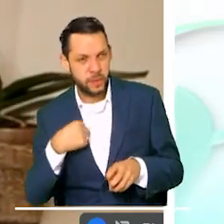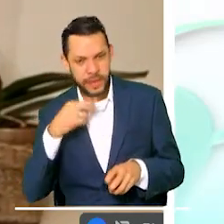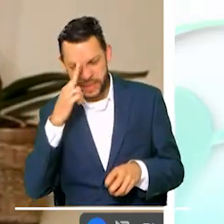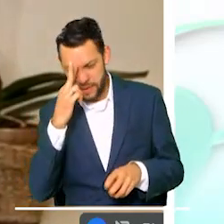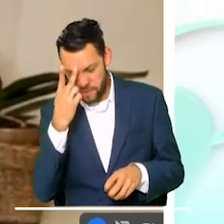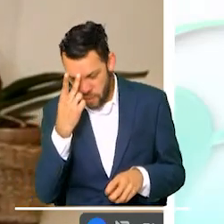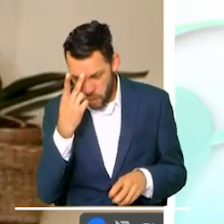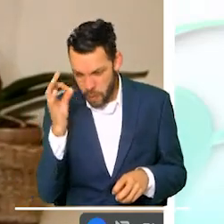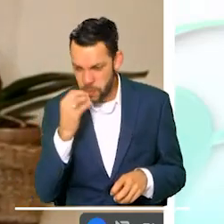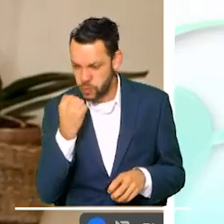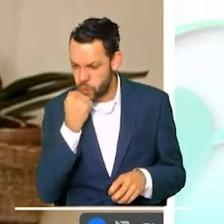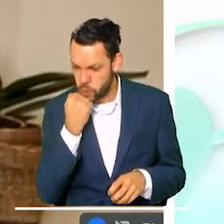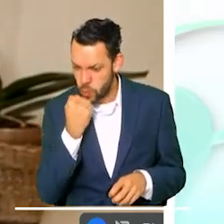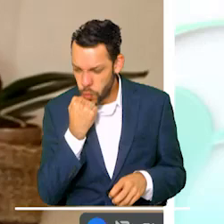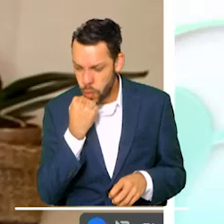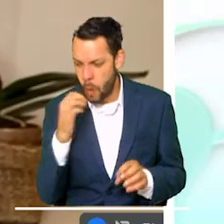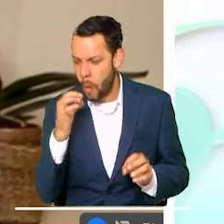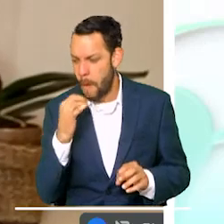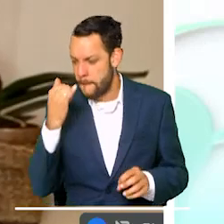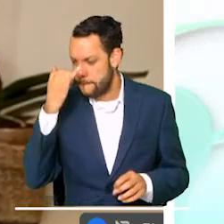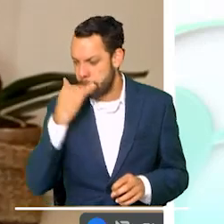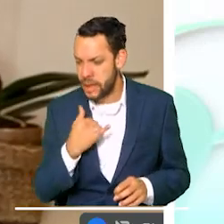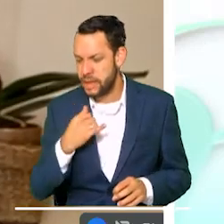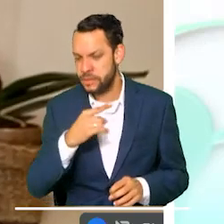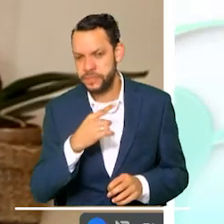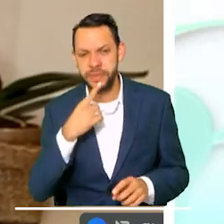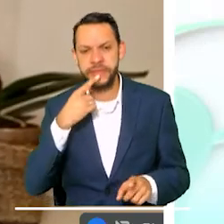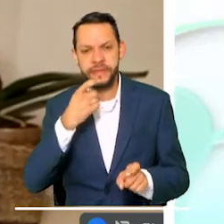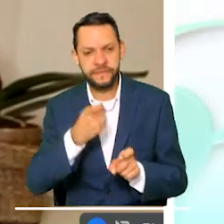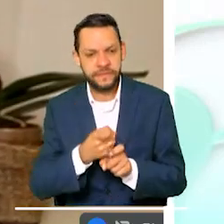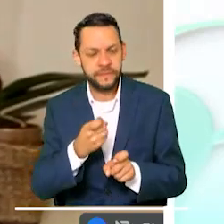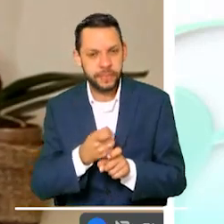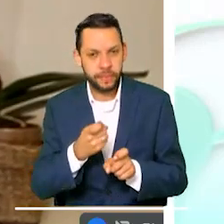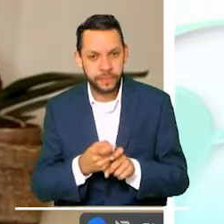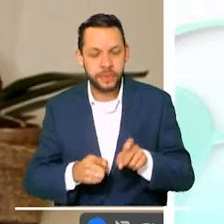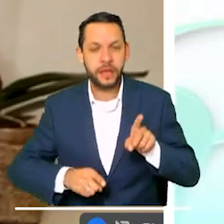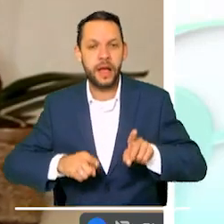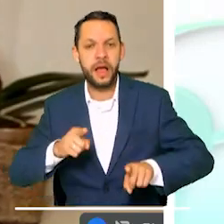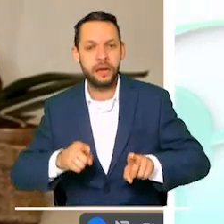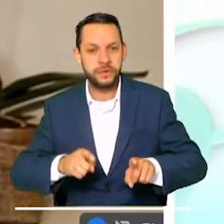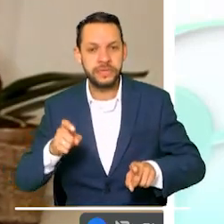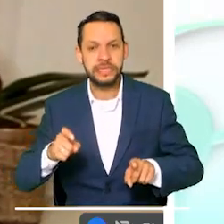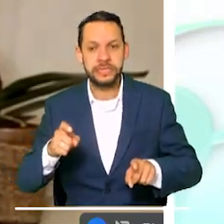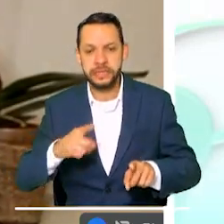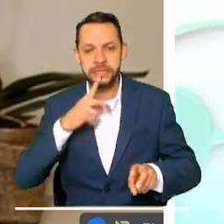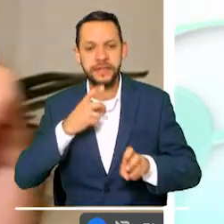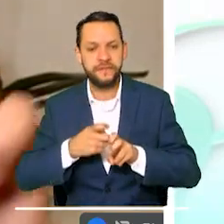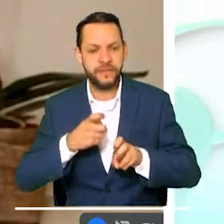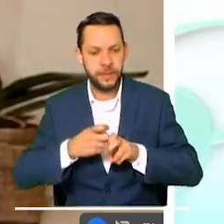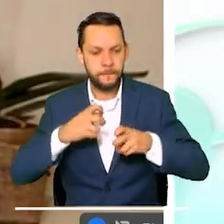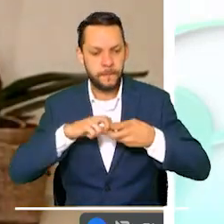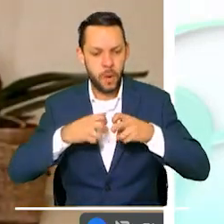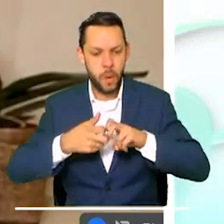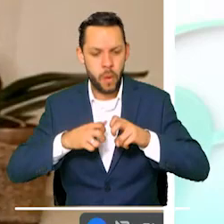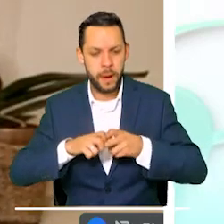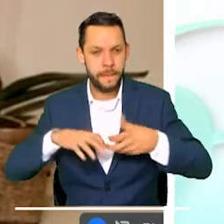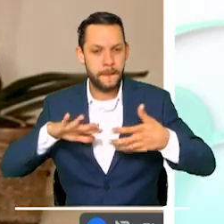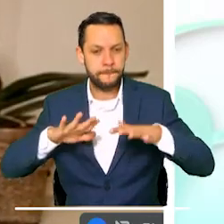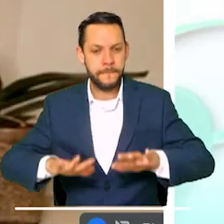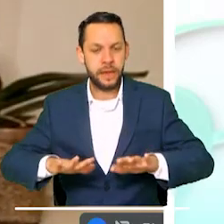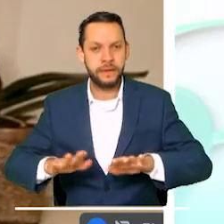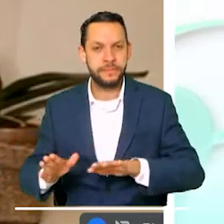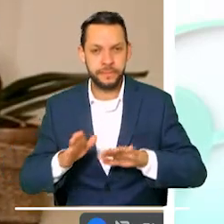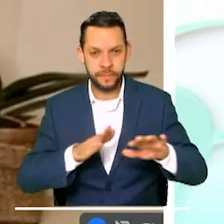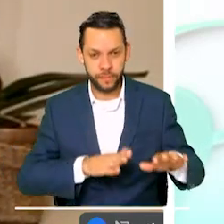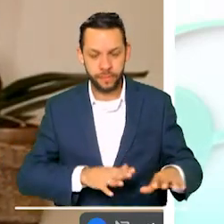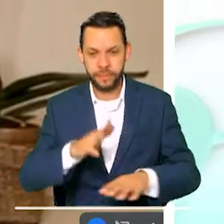frente a tu terquedad, a veces frente a nuestra capacidad para parar y detenernos. Y ahí viene lo que hemos venido hablando en esta